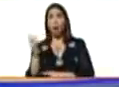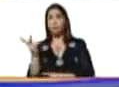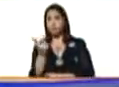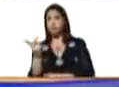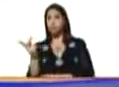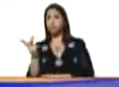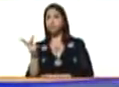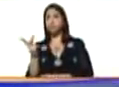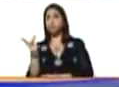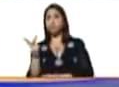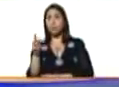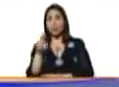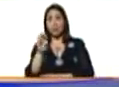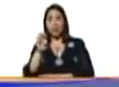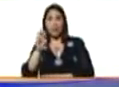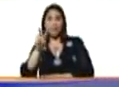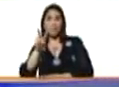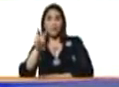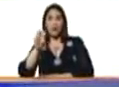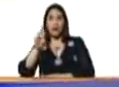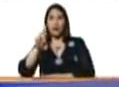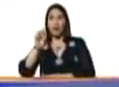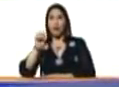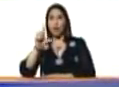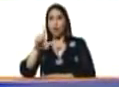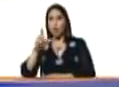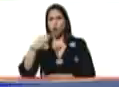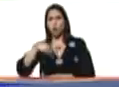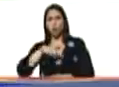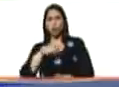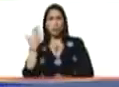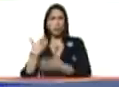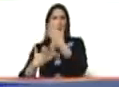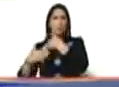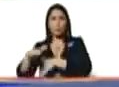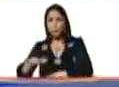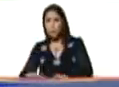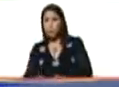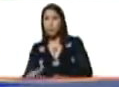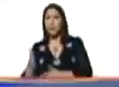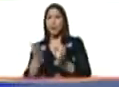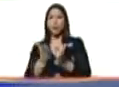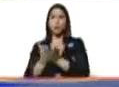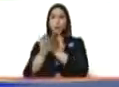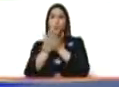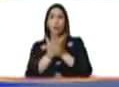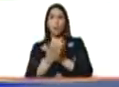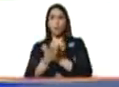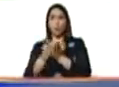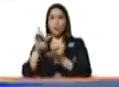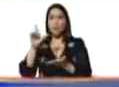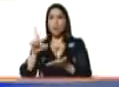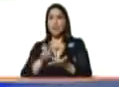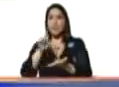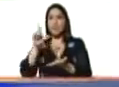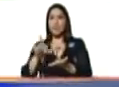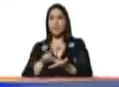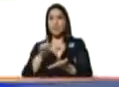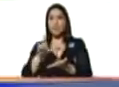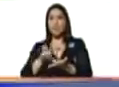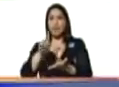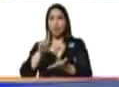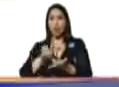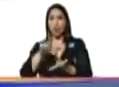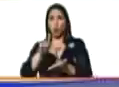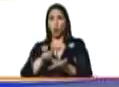Estudió en Alemania. Cuando éramos muy niños, estudiamos en el Liceo José Ávalos, junto a su